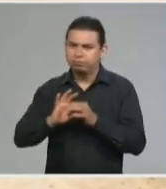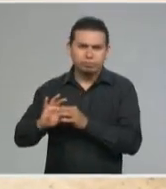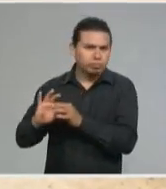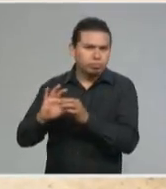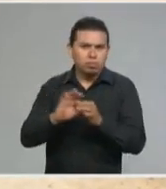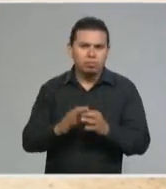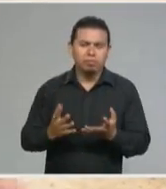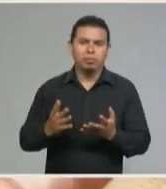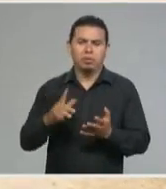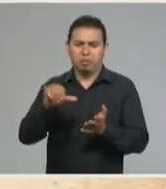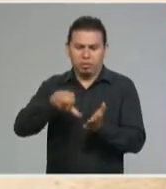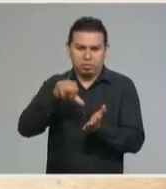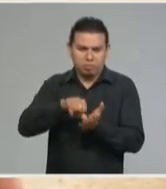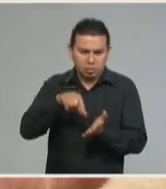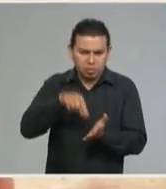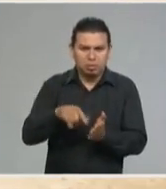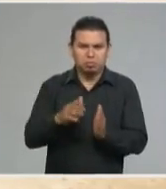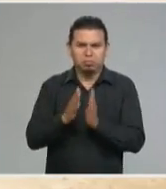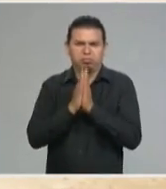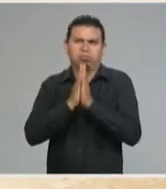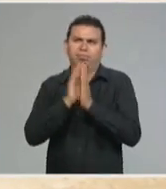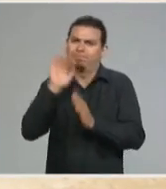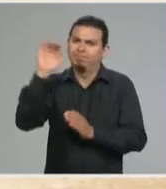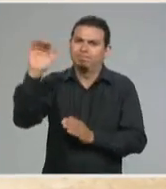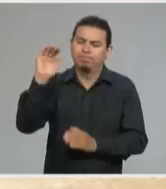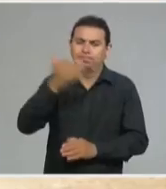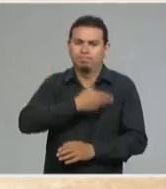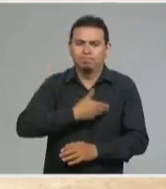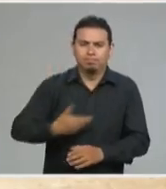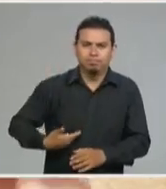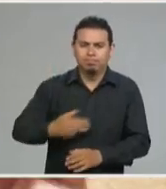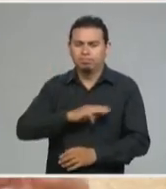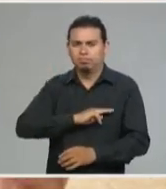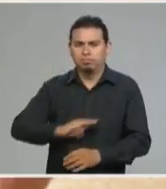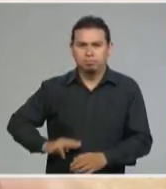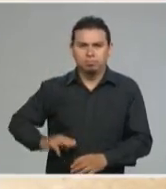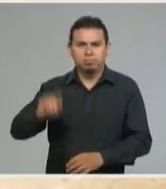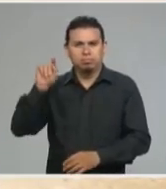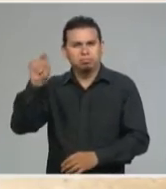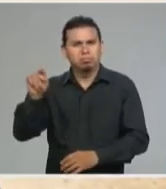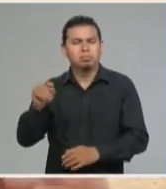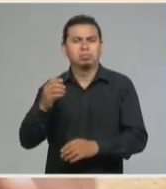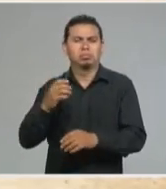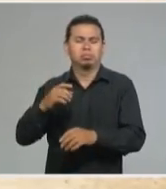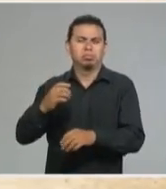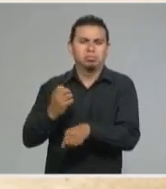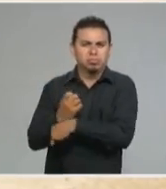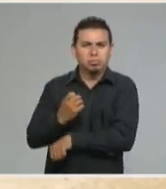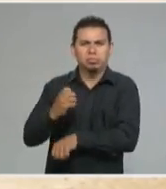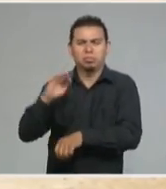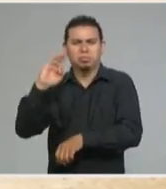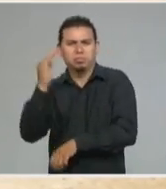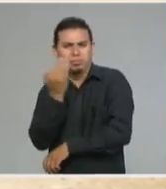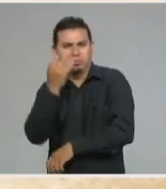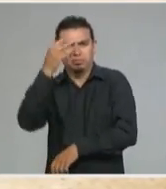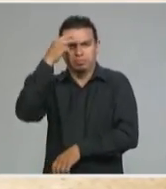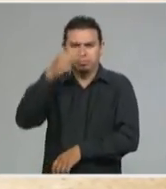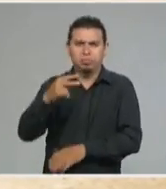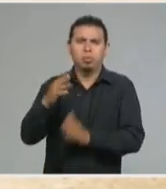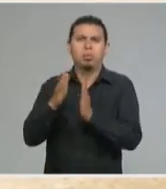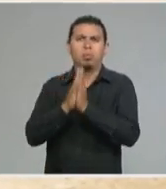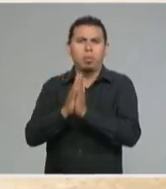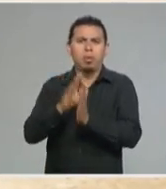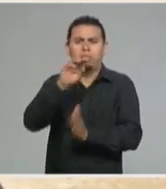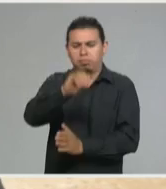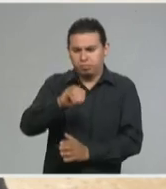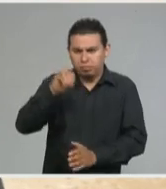tanto valles centrales. Queremos que el gobierno municipal, que el gobierno estatal, que el gobierno federal nos asigne un lugar